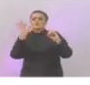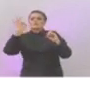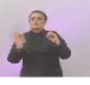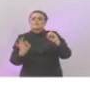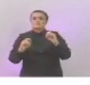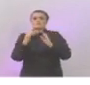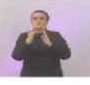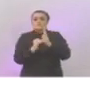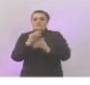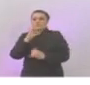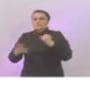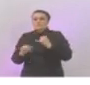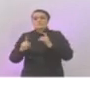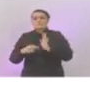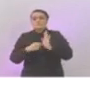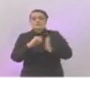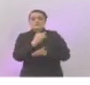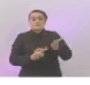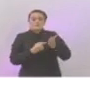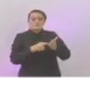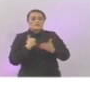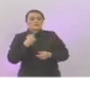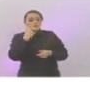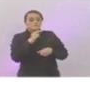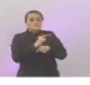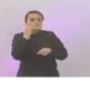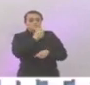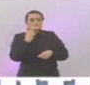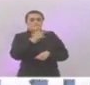0.5% en el último resultado del órgano fiscalizador.